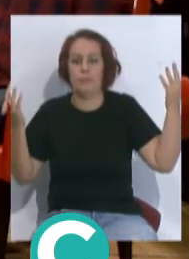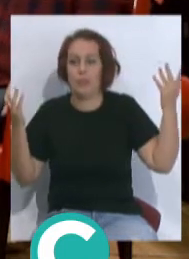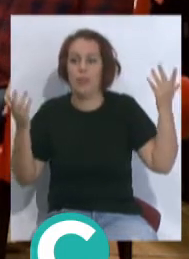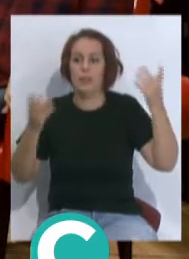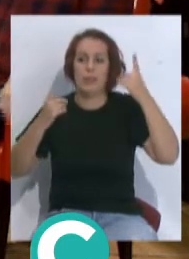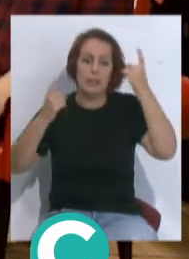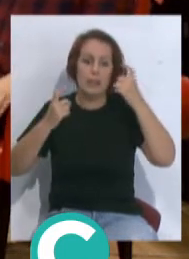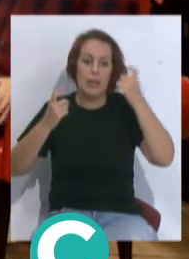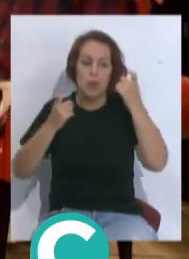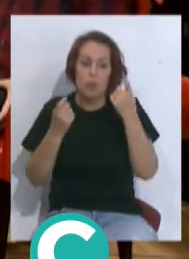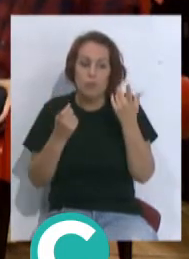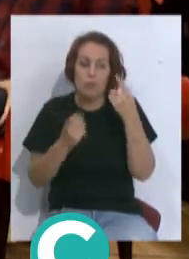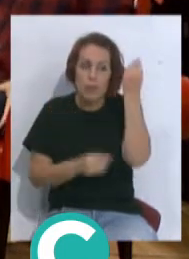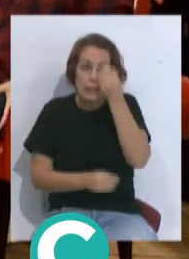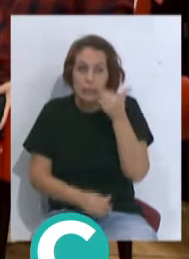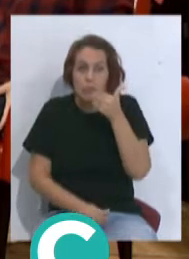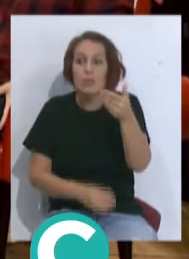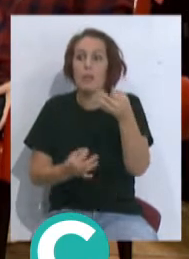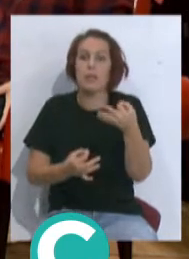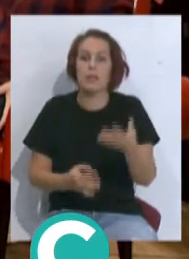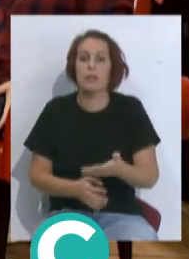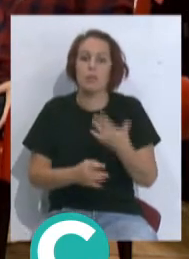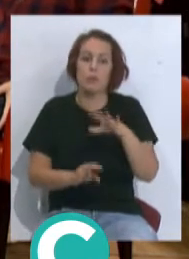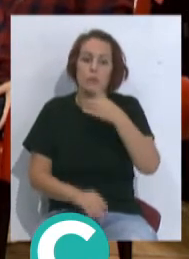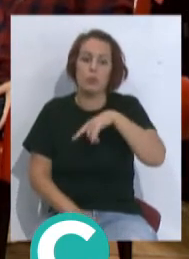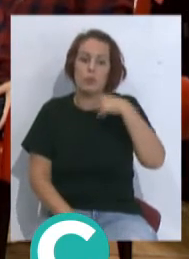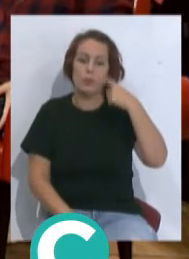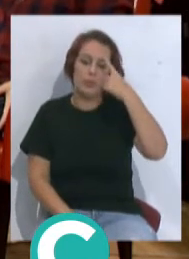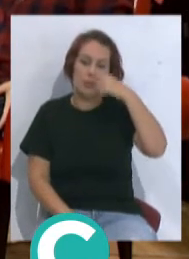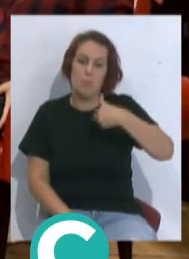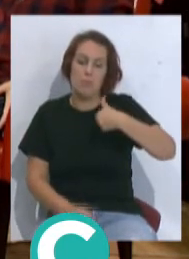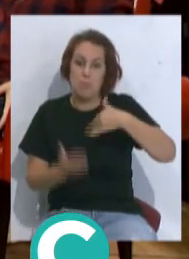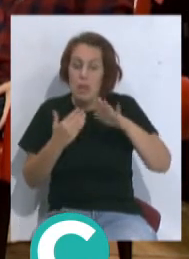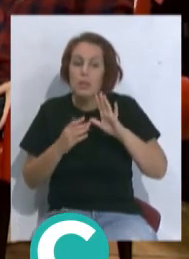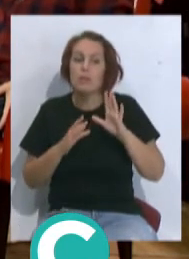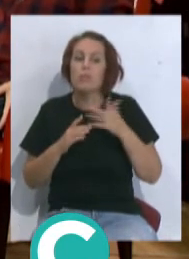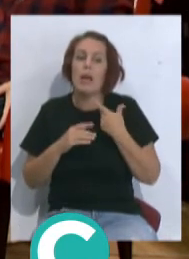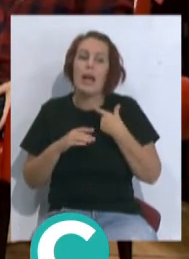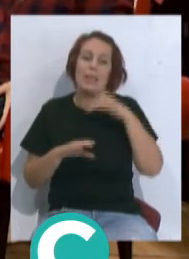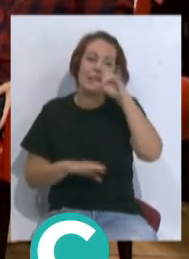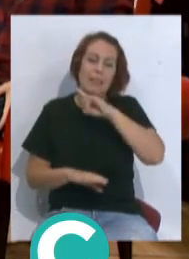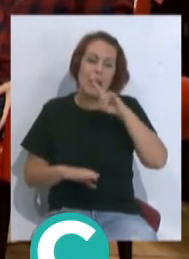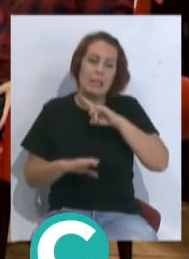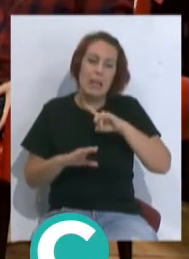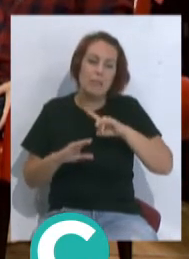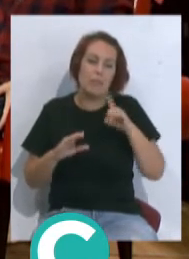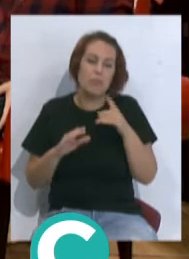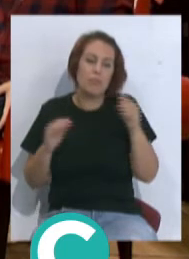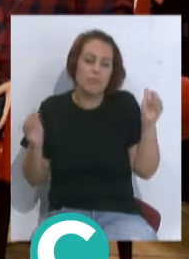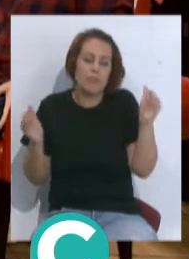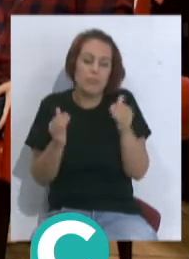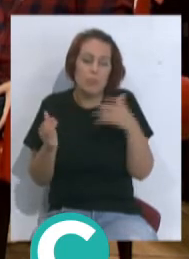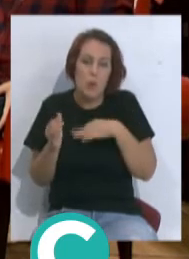estamos intentando proyectar lo que va a ocurrir. A lo mejor vosotros sabéis más, ¿se puede reducir el concurso del Falla o ya te tienes que atener a una norma? O sea,